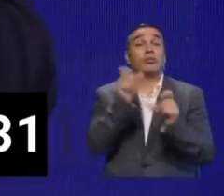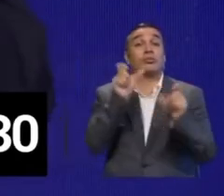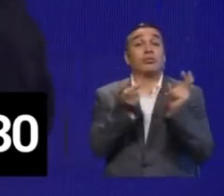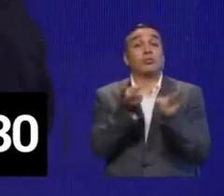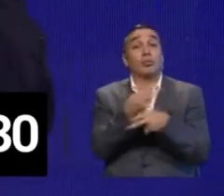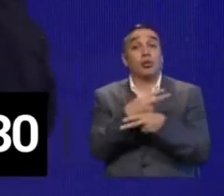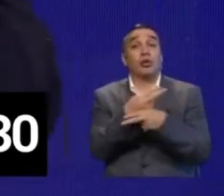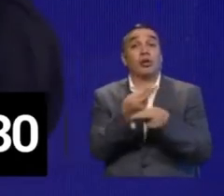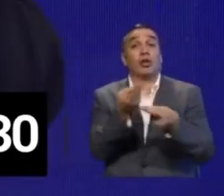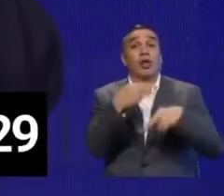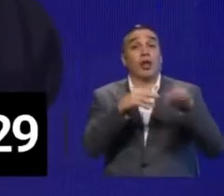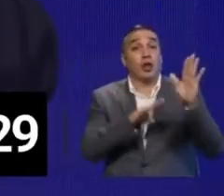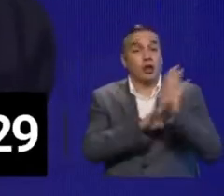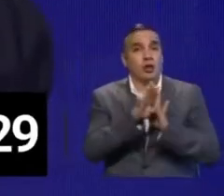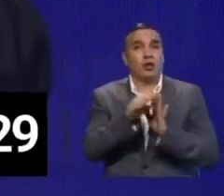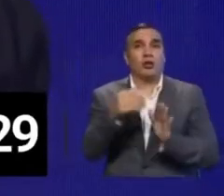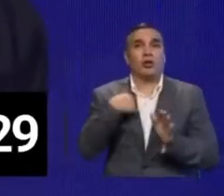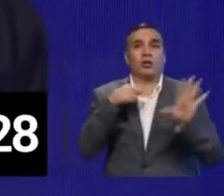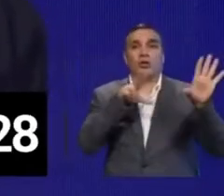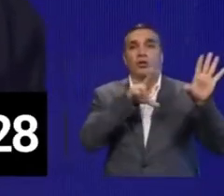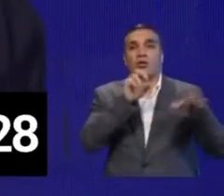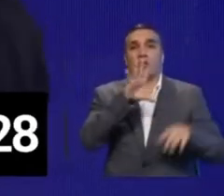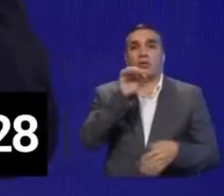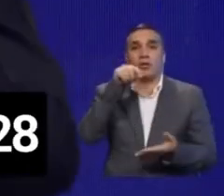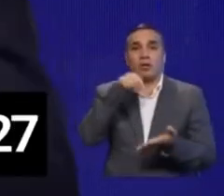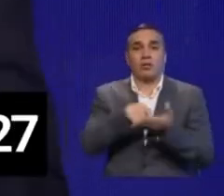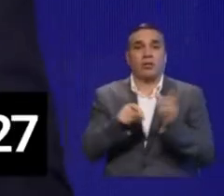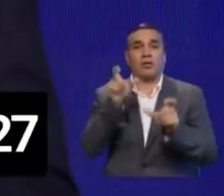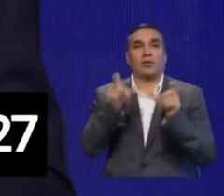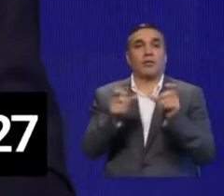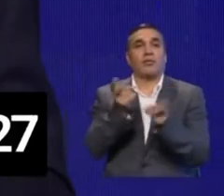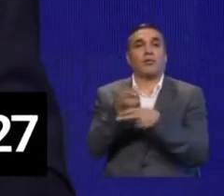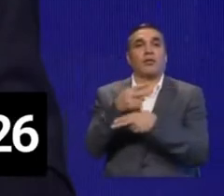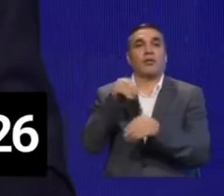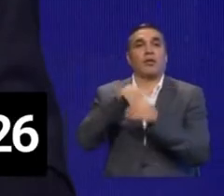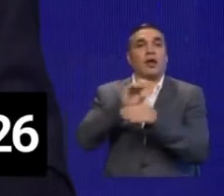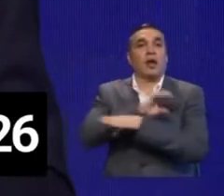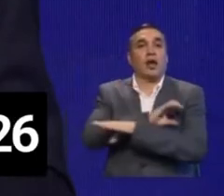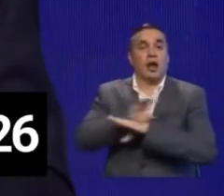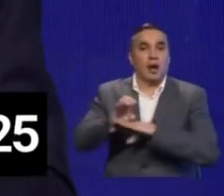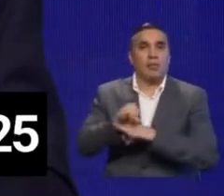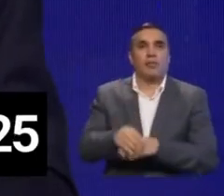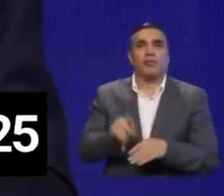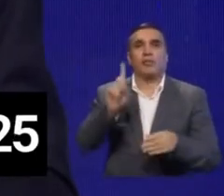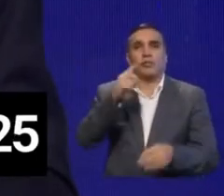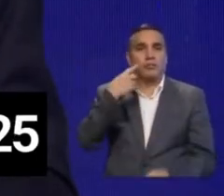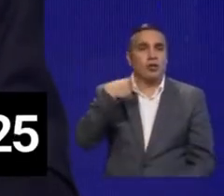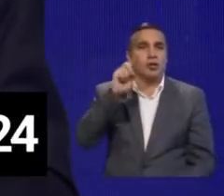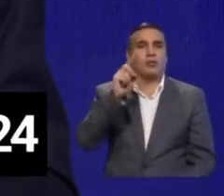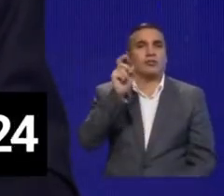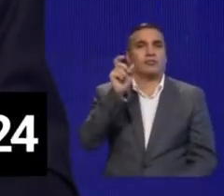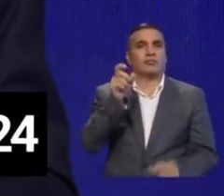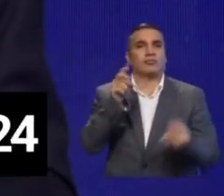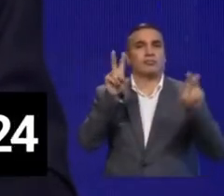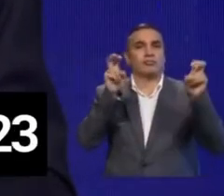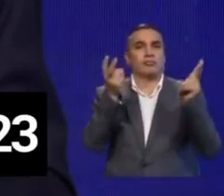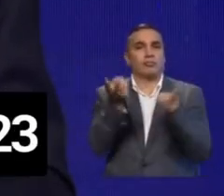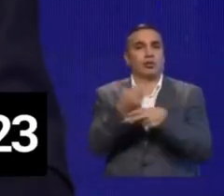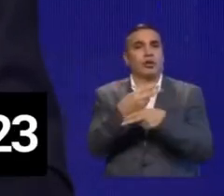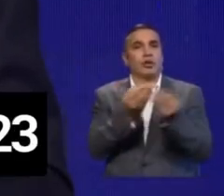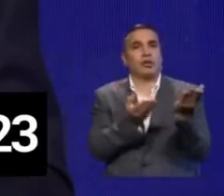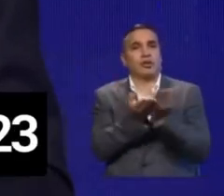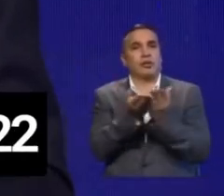de emprendedores. Tenemos 850,000 unidades de producción en el campo, más de 1,000,000 de unidades de producción,